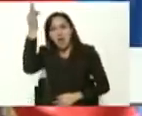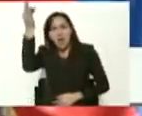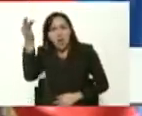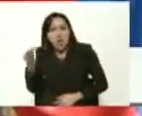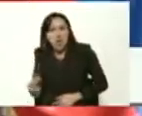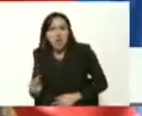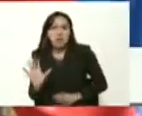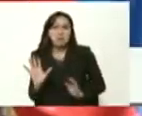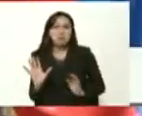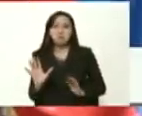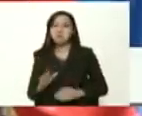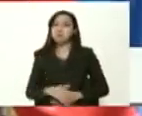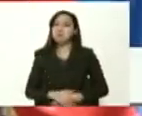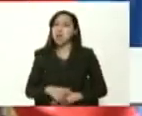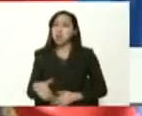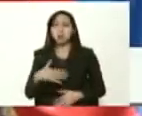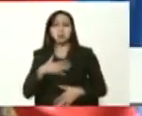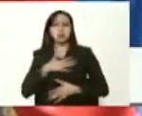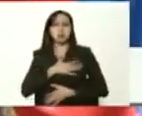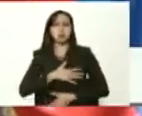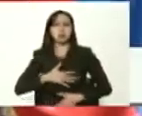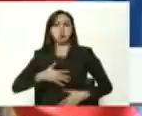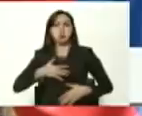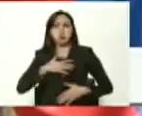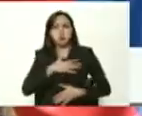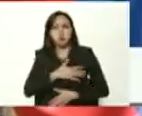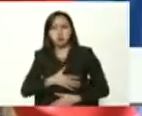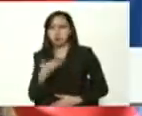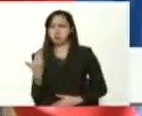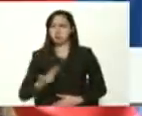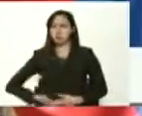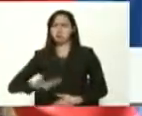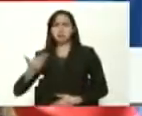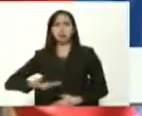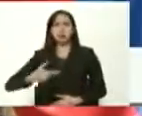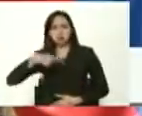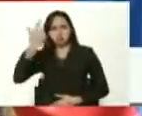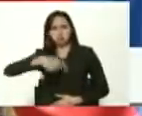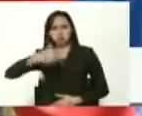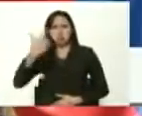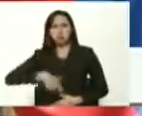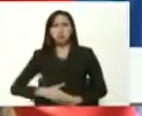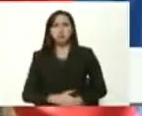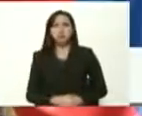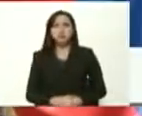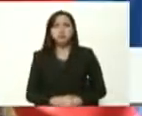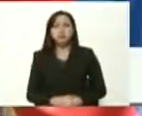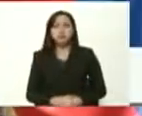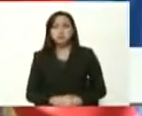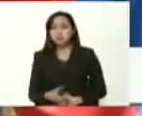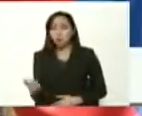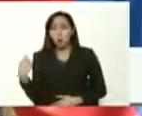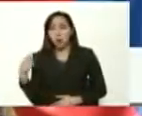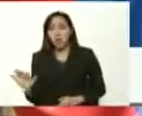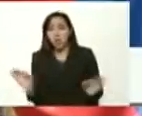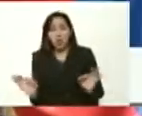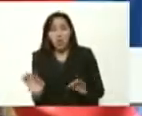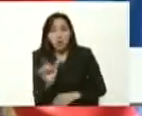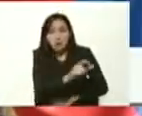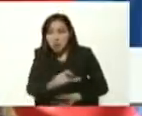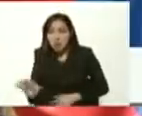aquí podía él gozar de una impunidad que obviamente no la tiene ni nadie la